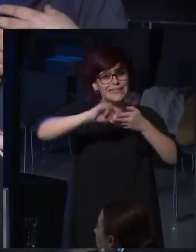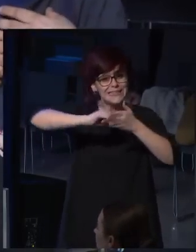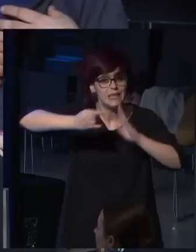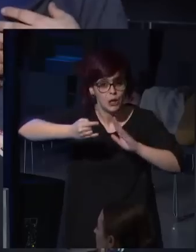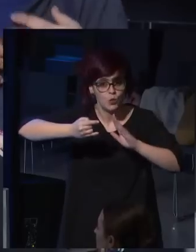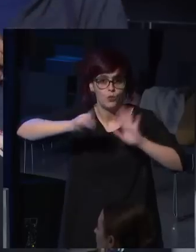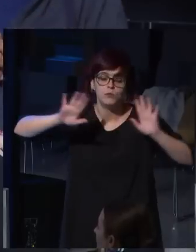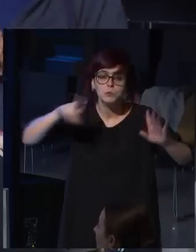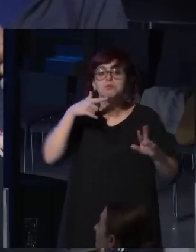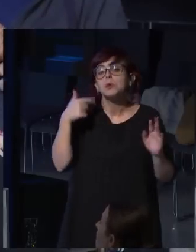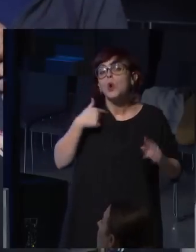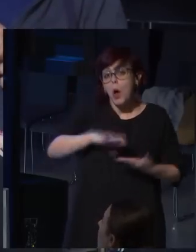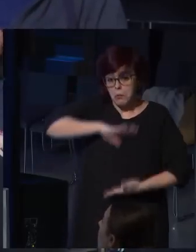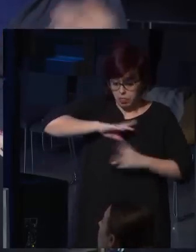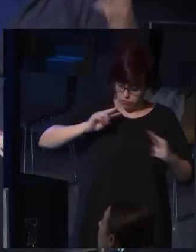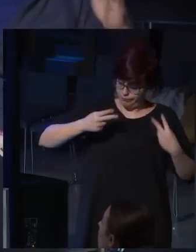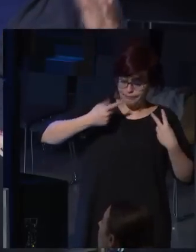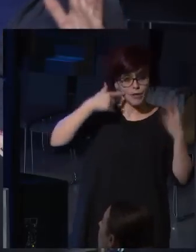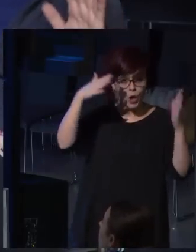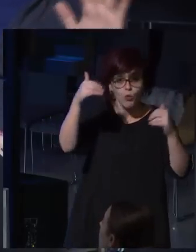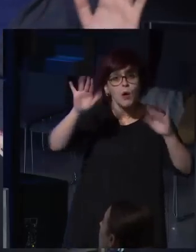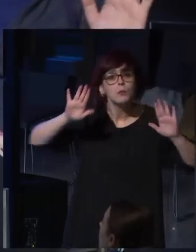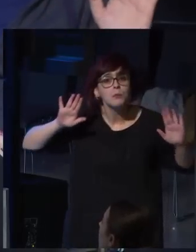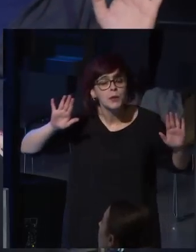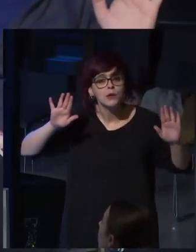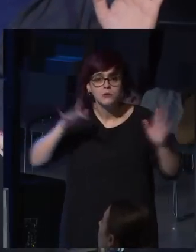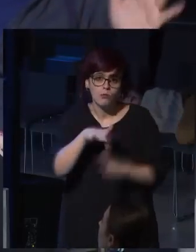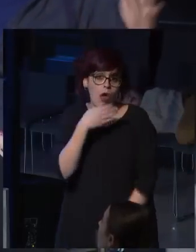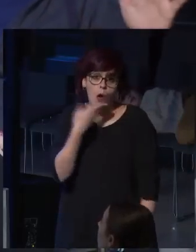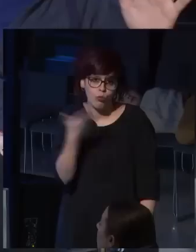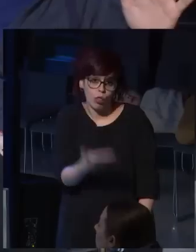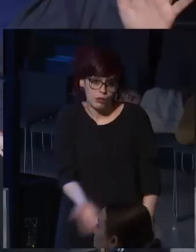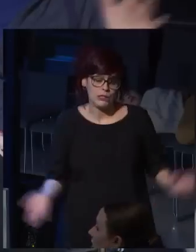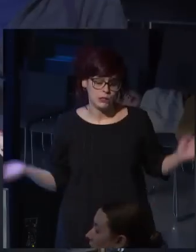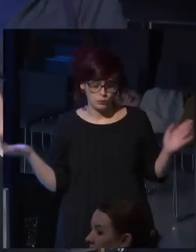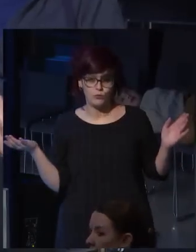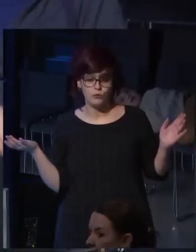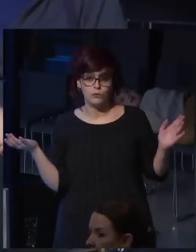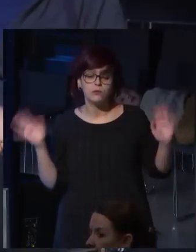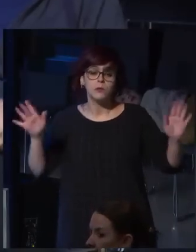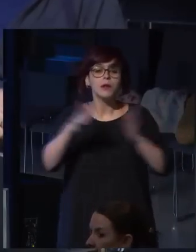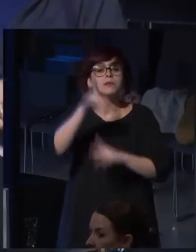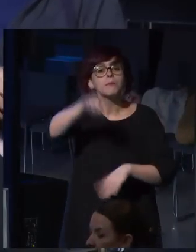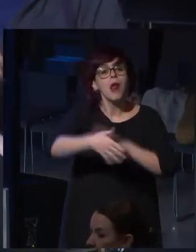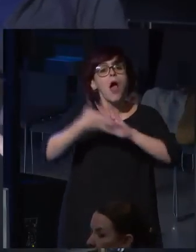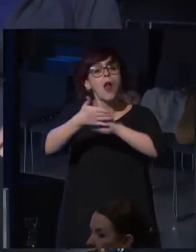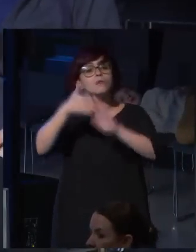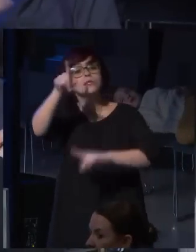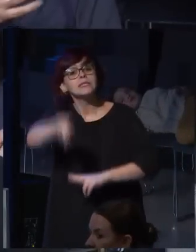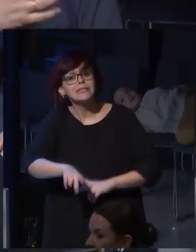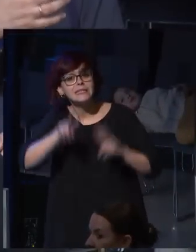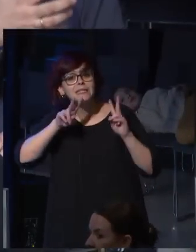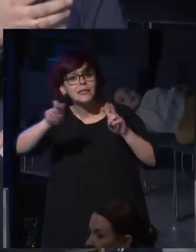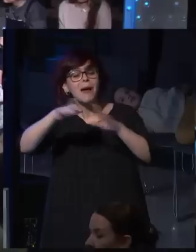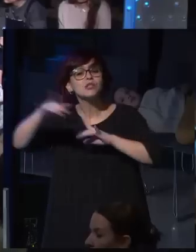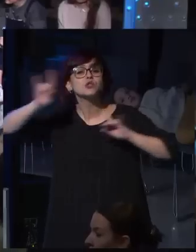que por lo menos yo no estoy capacitado para eso, yo creo que sería un aburrimiento total. Eso para empezar. Y luego lo que estamos hablando es un poco de